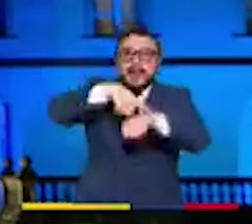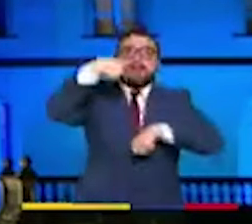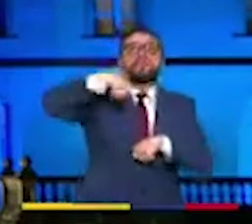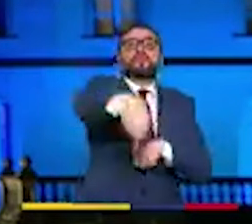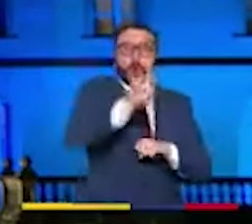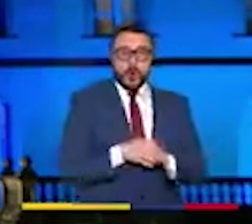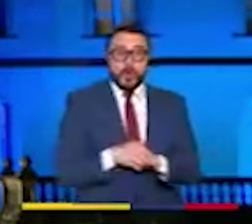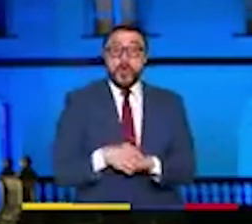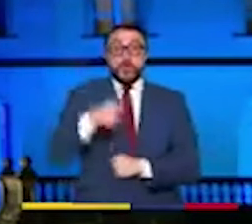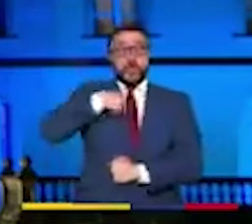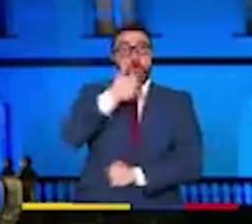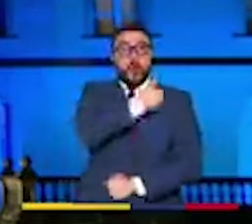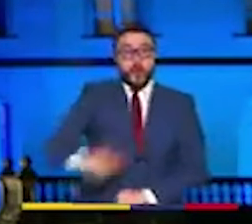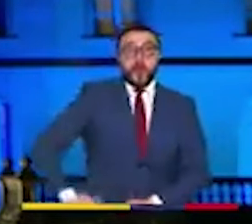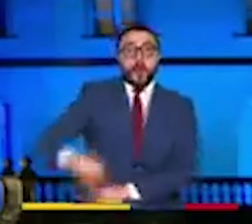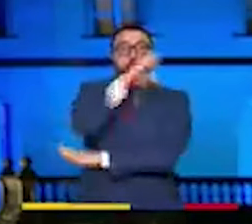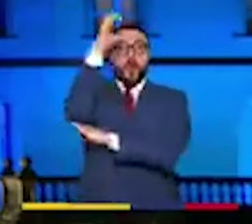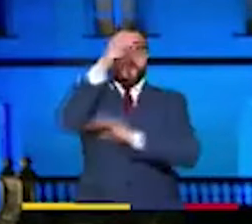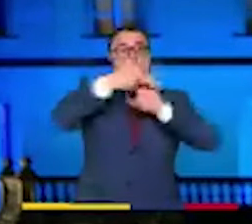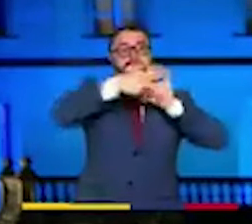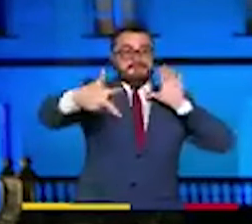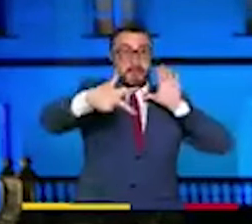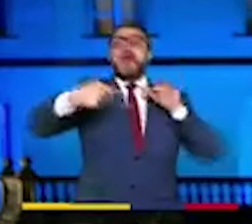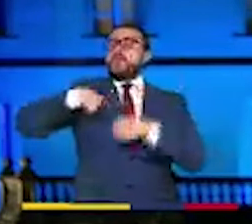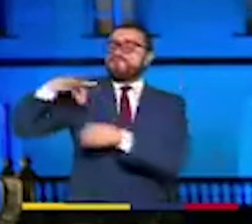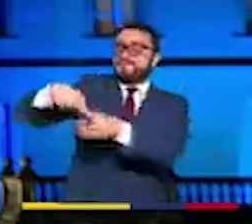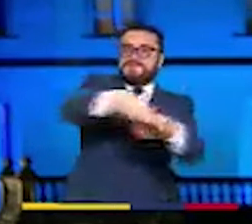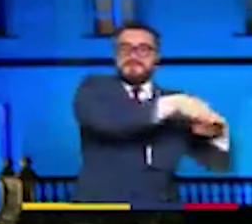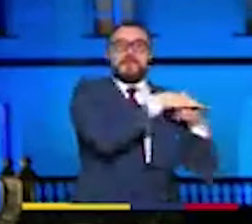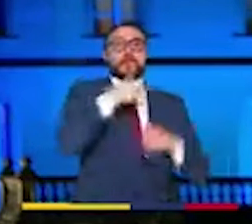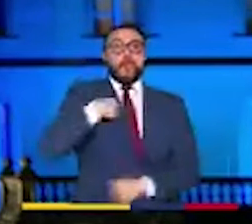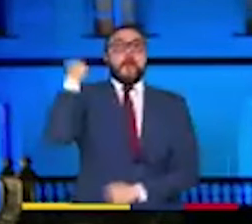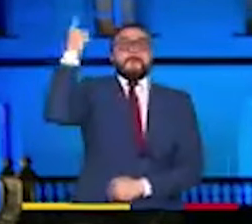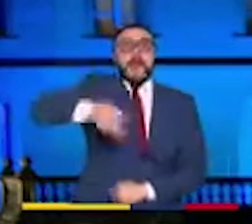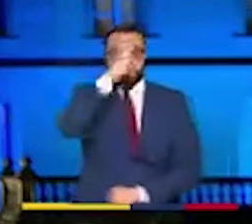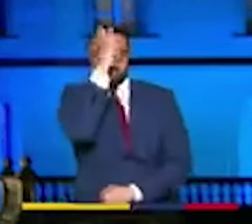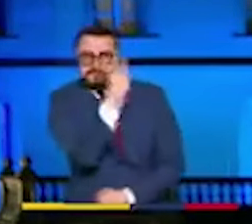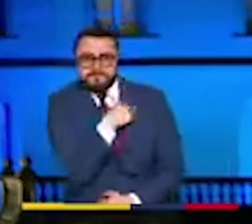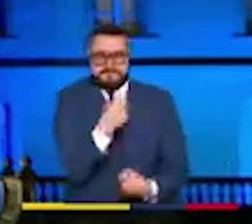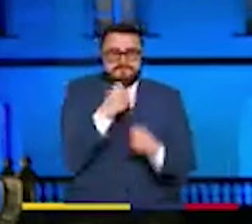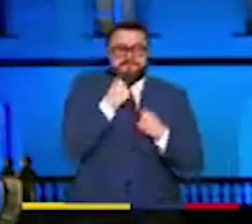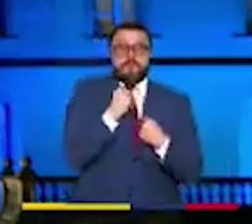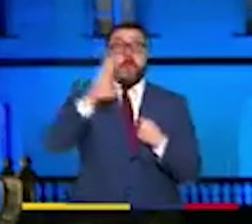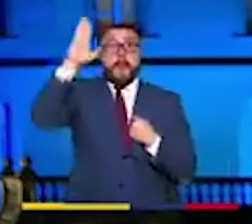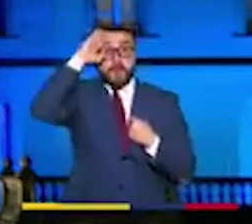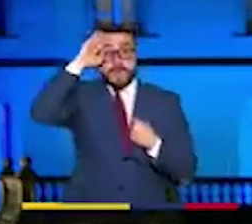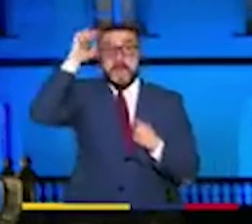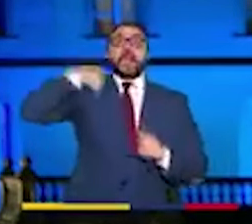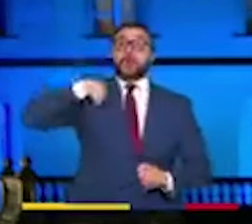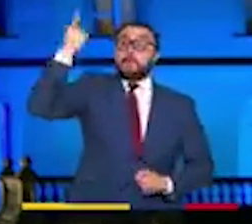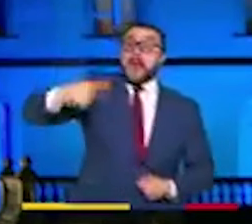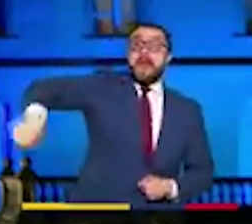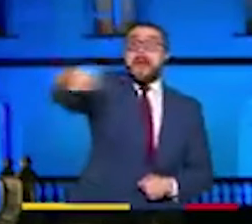elegido constitucionalmente, ordeno a la fuerza pública toda no levantar un solo arma contra el